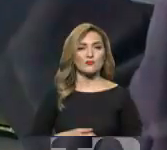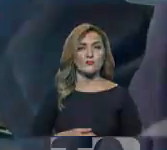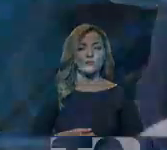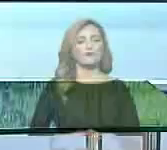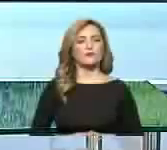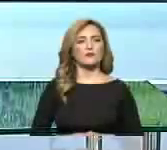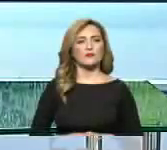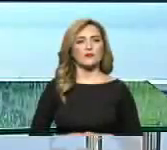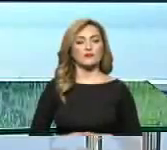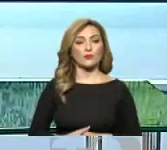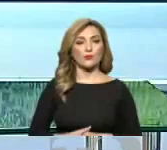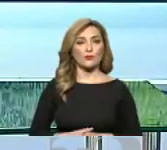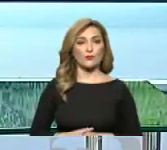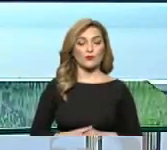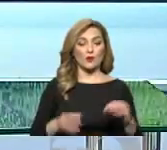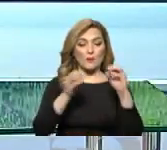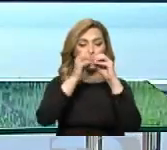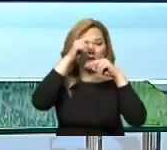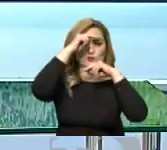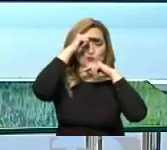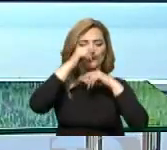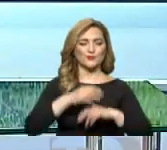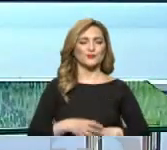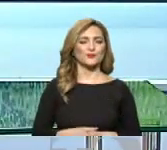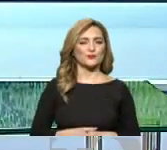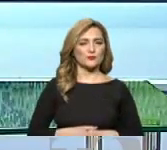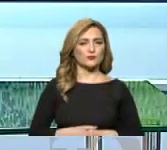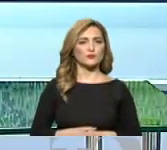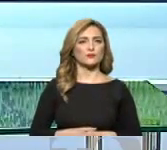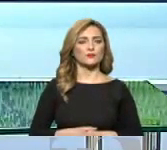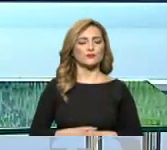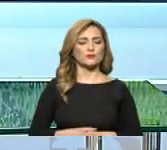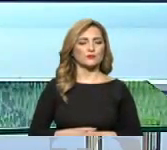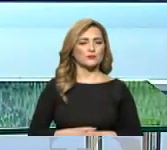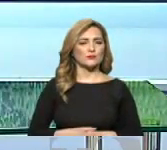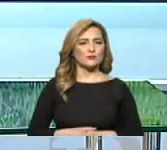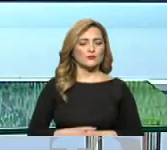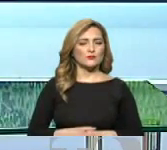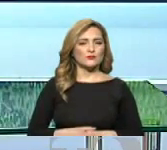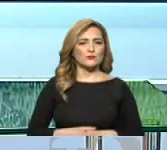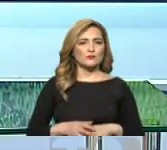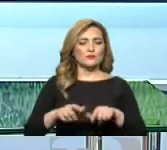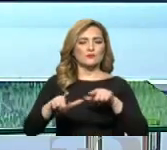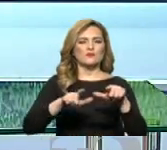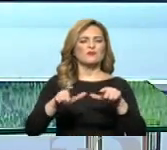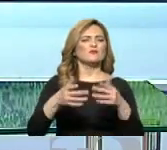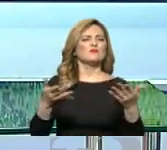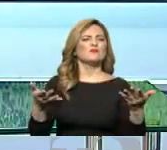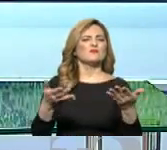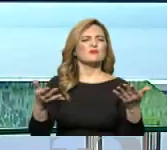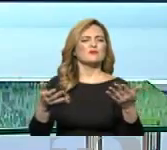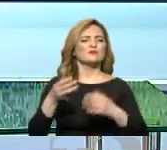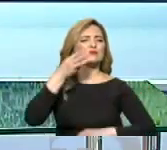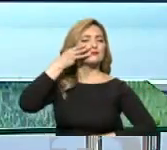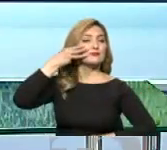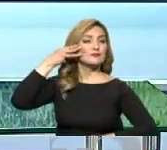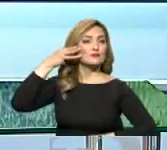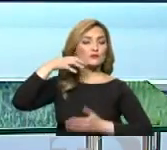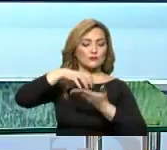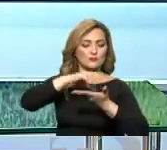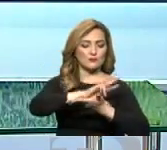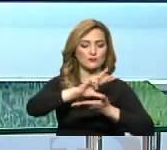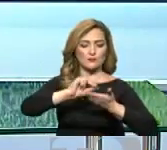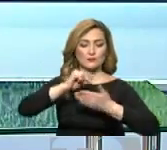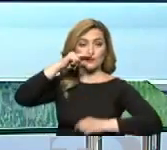horas. Más noticias, amigos. Los deslizamientos de tierra en el sector de San Rafael, en el límite de la provincia de